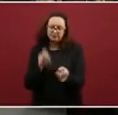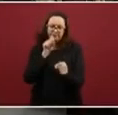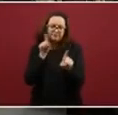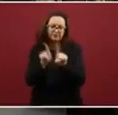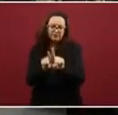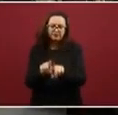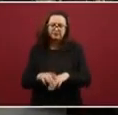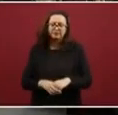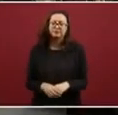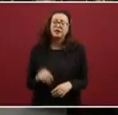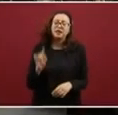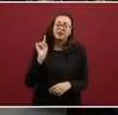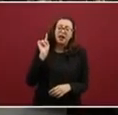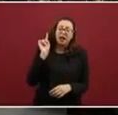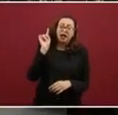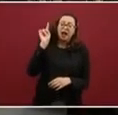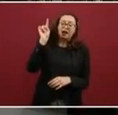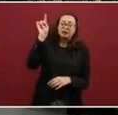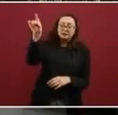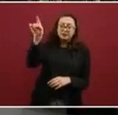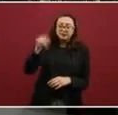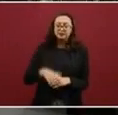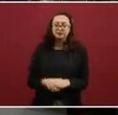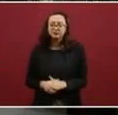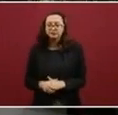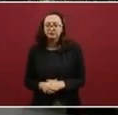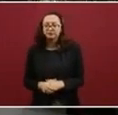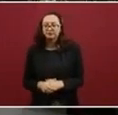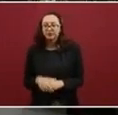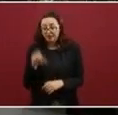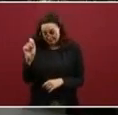Déjenme ver, hasta allá atrás. Pero tú ya preguntaste ayer, ¿verdad?